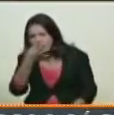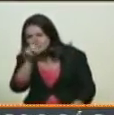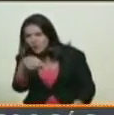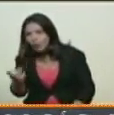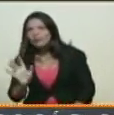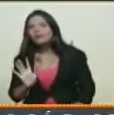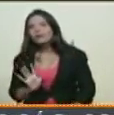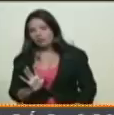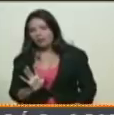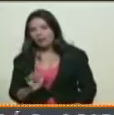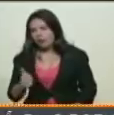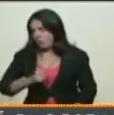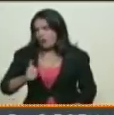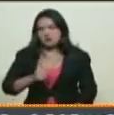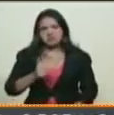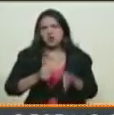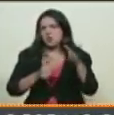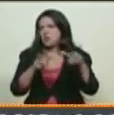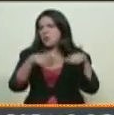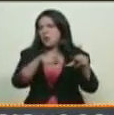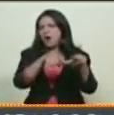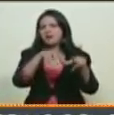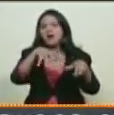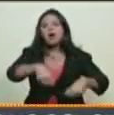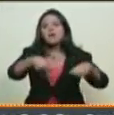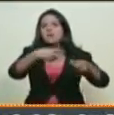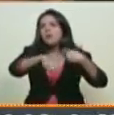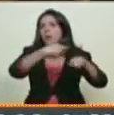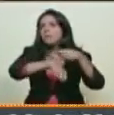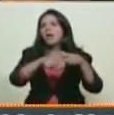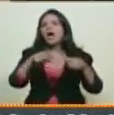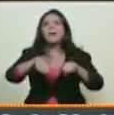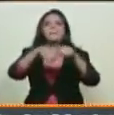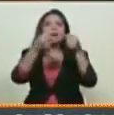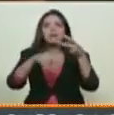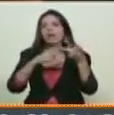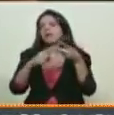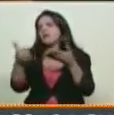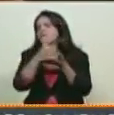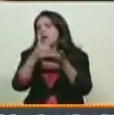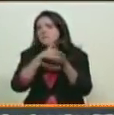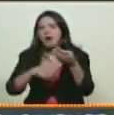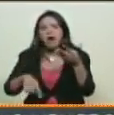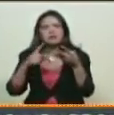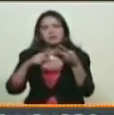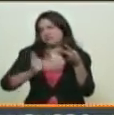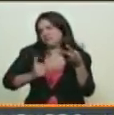había aquí a cualquier avance en cualquier bodega en cualquier panadería en cualquier farmacia